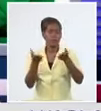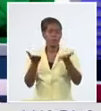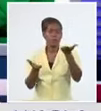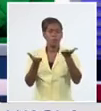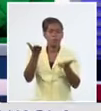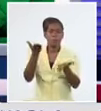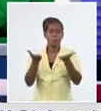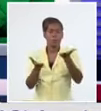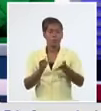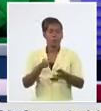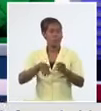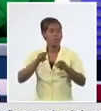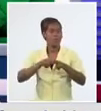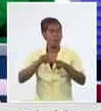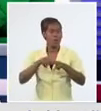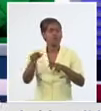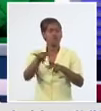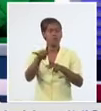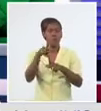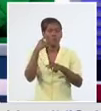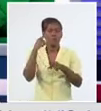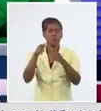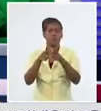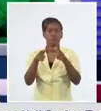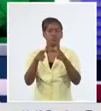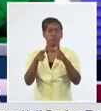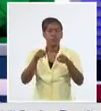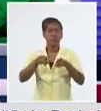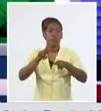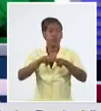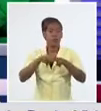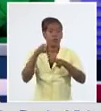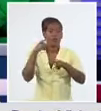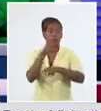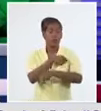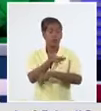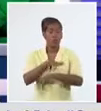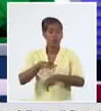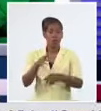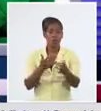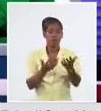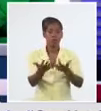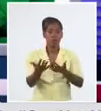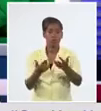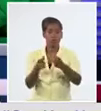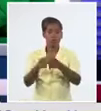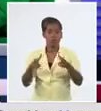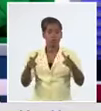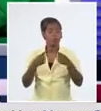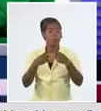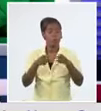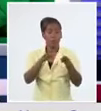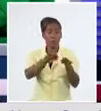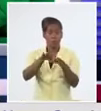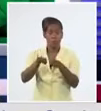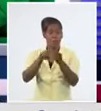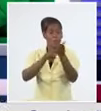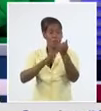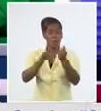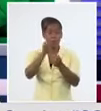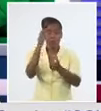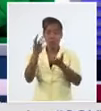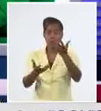mayor población también que tiene, pero realmente nos preocupa provincias como Cienfuegos, como la provincia de